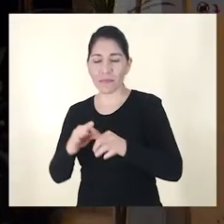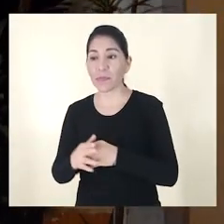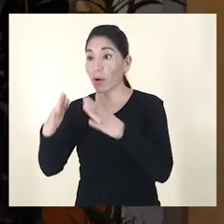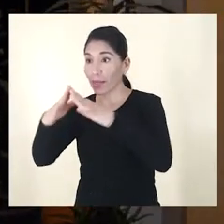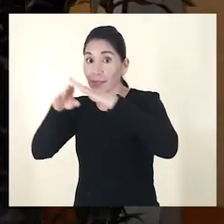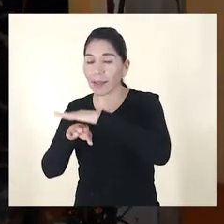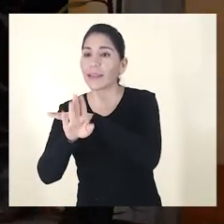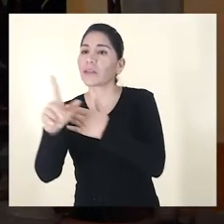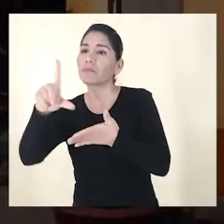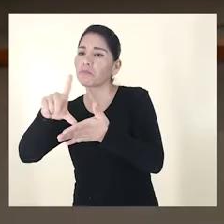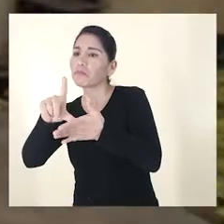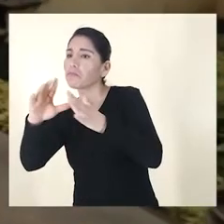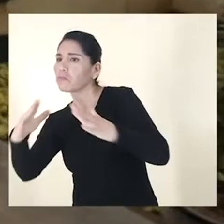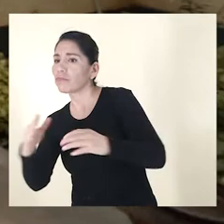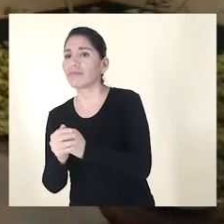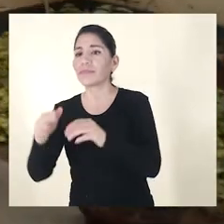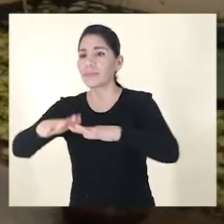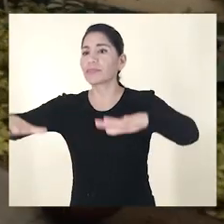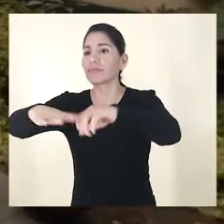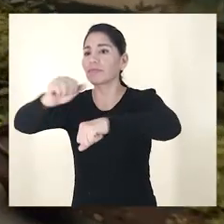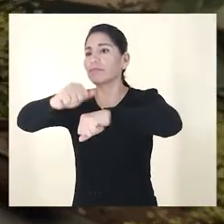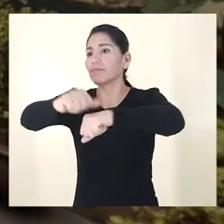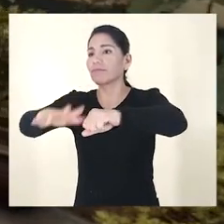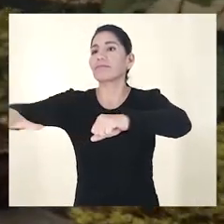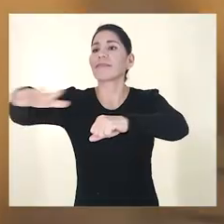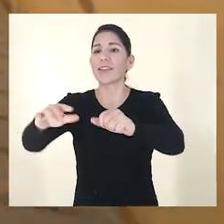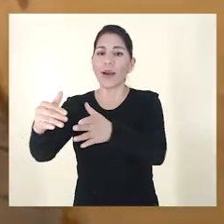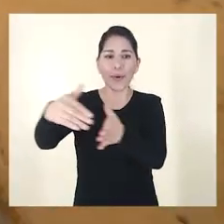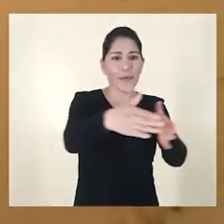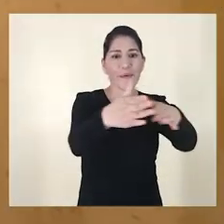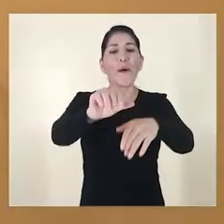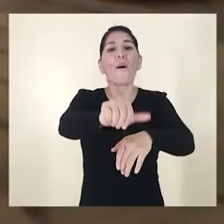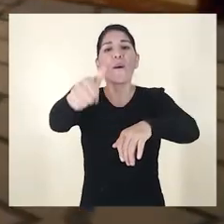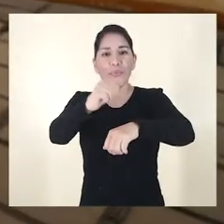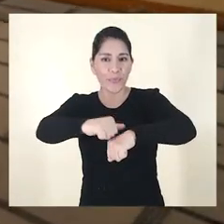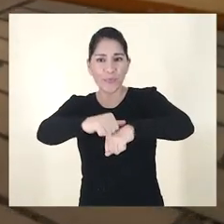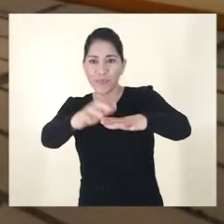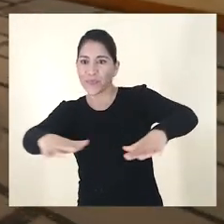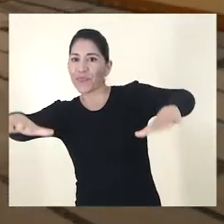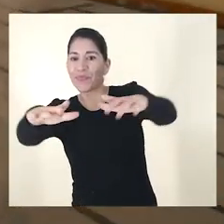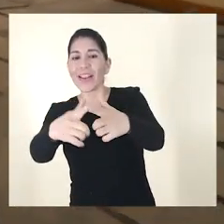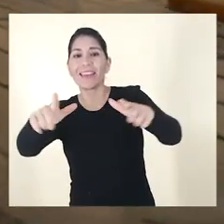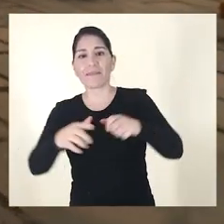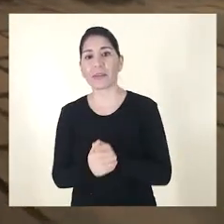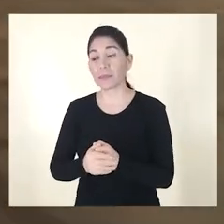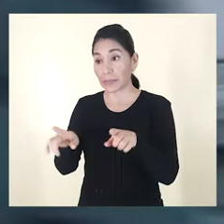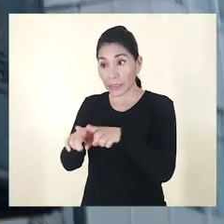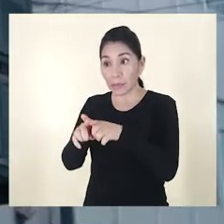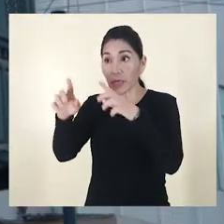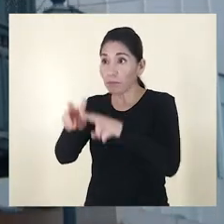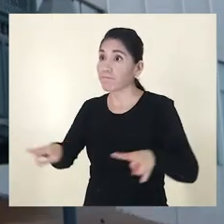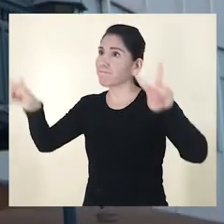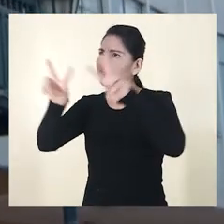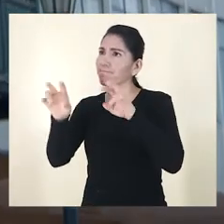casa por dentro es muy limeña, un zaguán que se abre a un patio empedrado y un callejón lateral que nos lleva a un segundo patio.